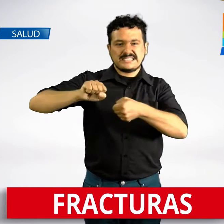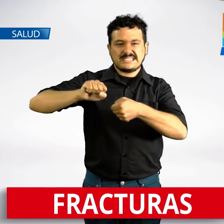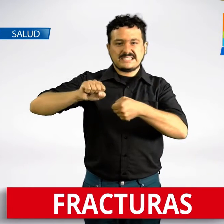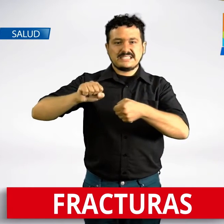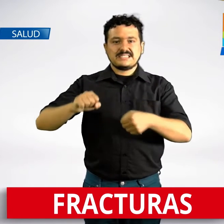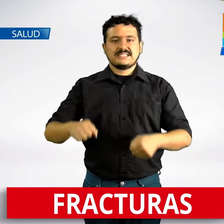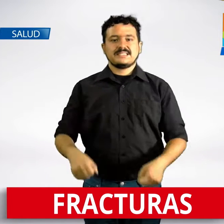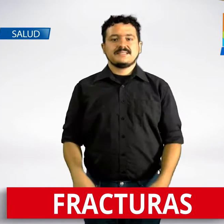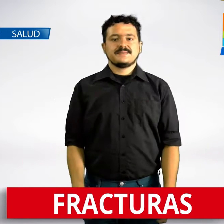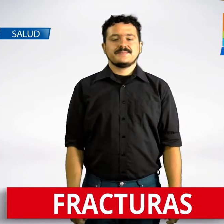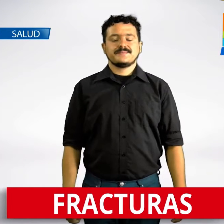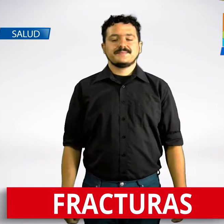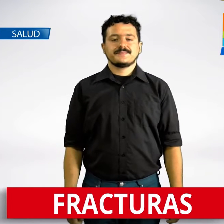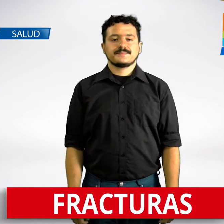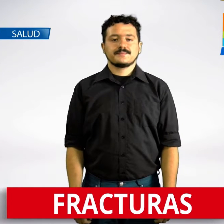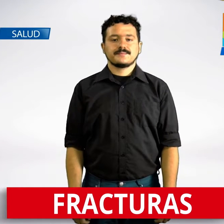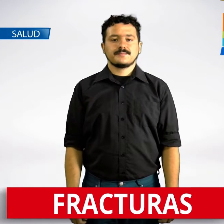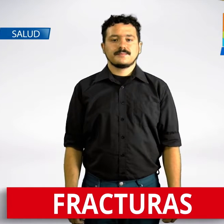fracturas,